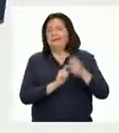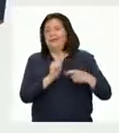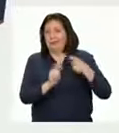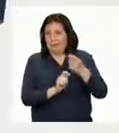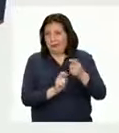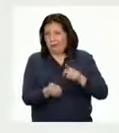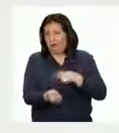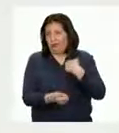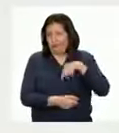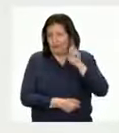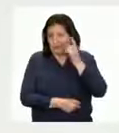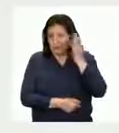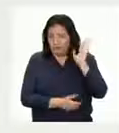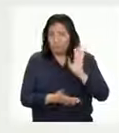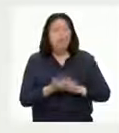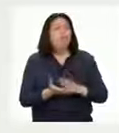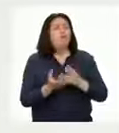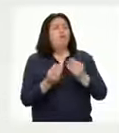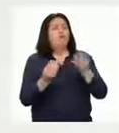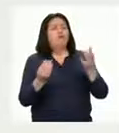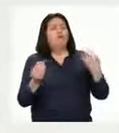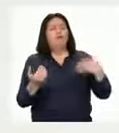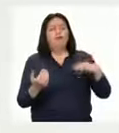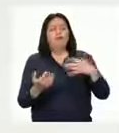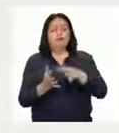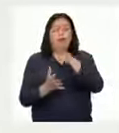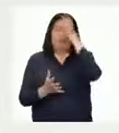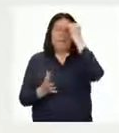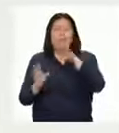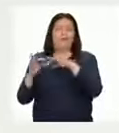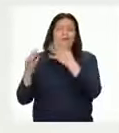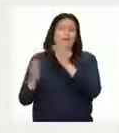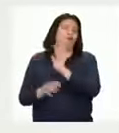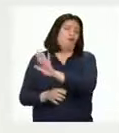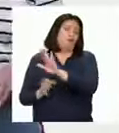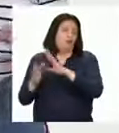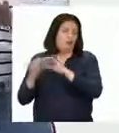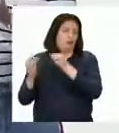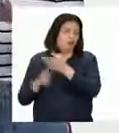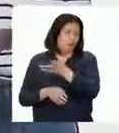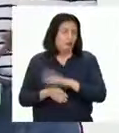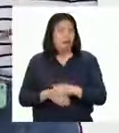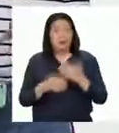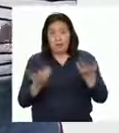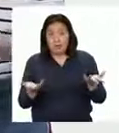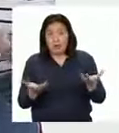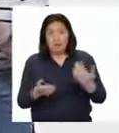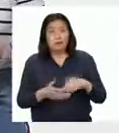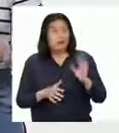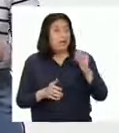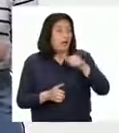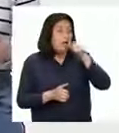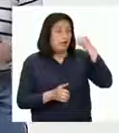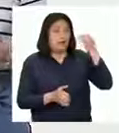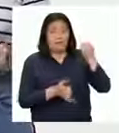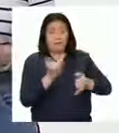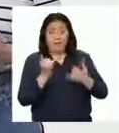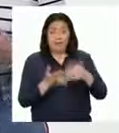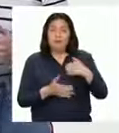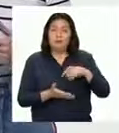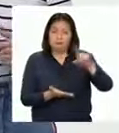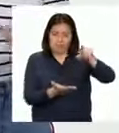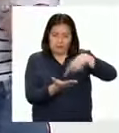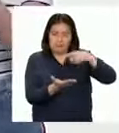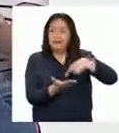queremos conocer. Tenemos mucho que aprender de ellos y de su historia. Justamente ayer al finalizar nuestra actividad